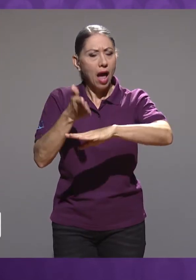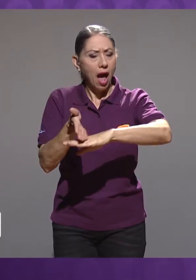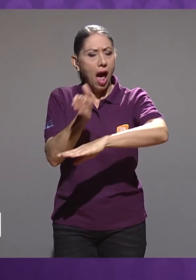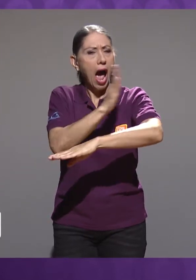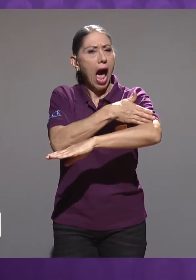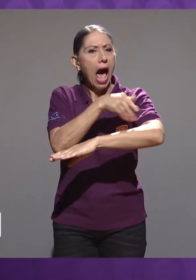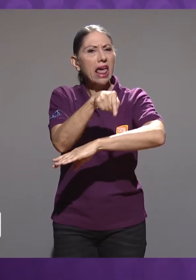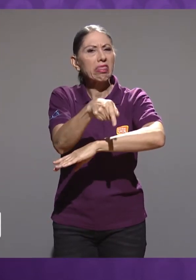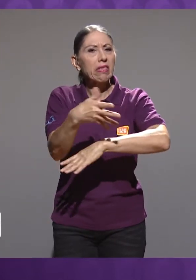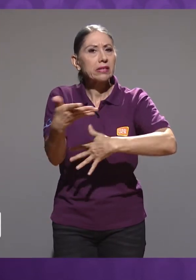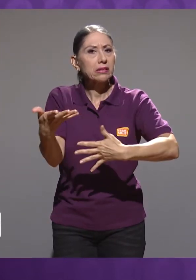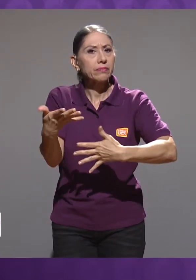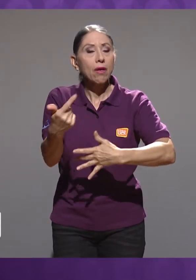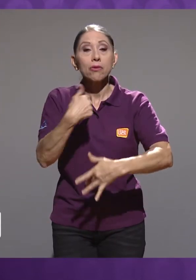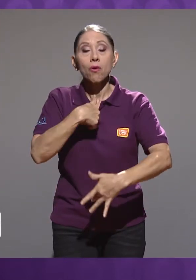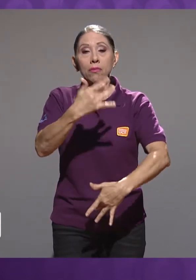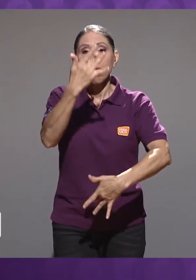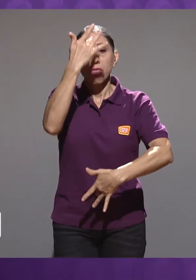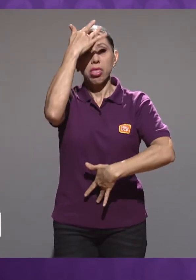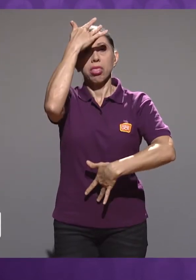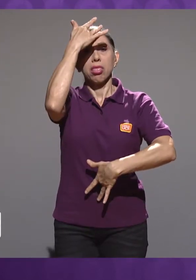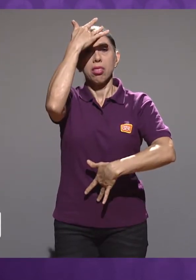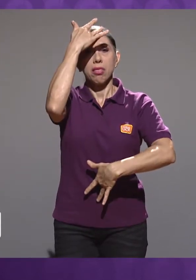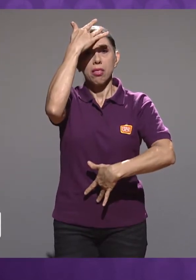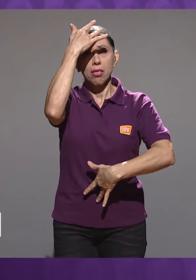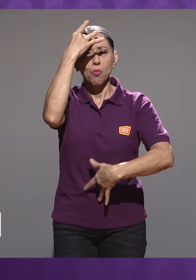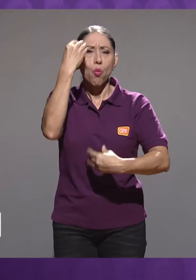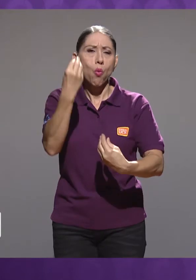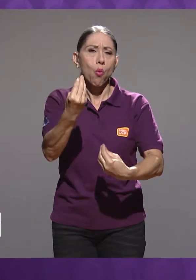era que yo estaba muy enferma